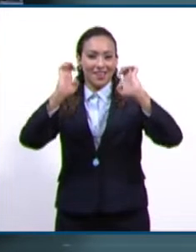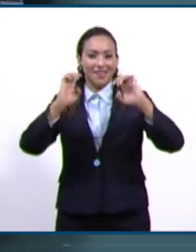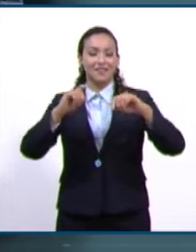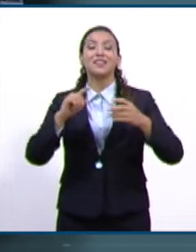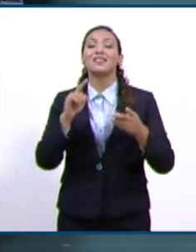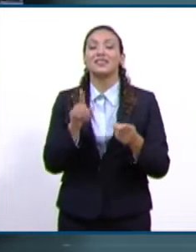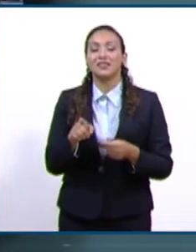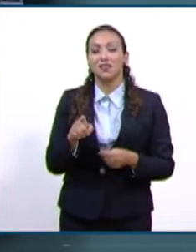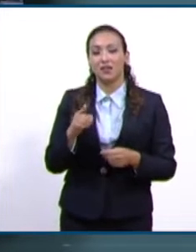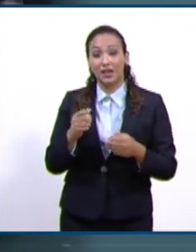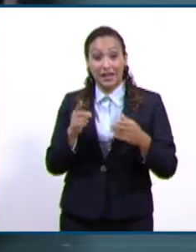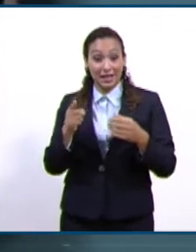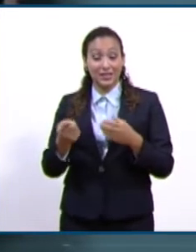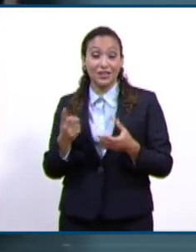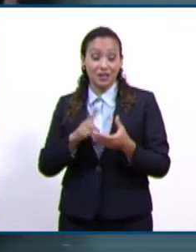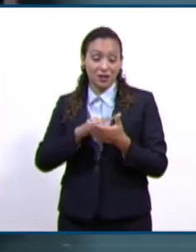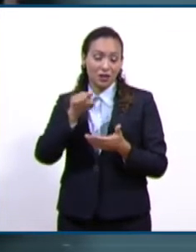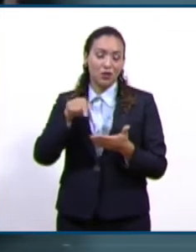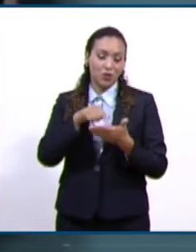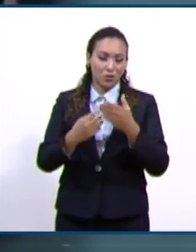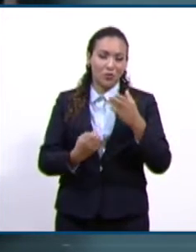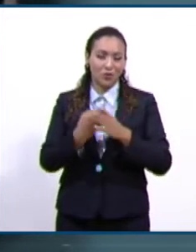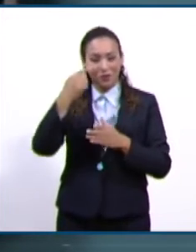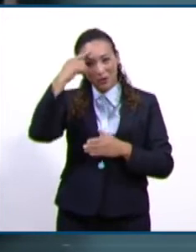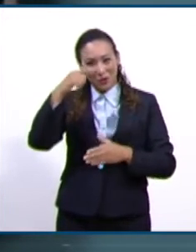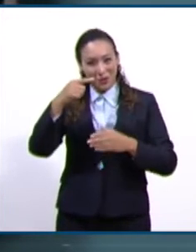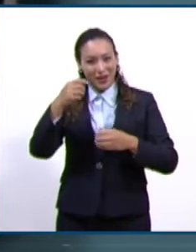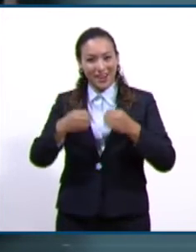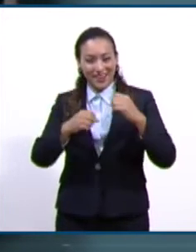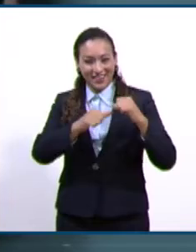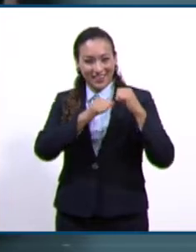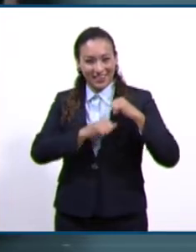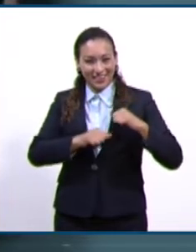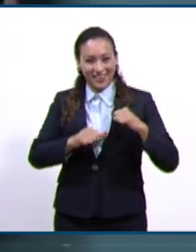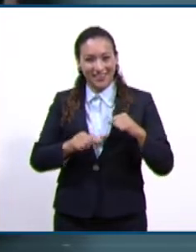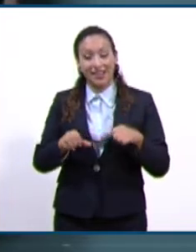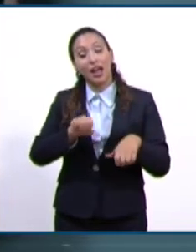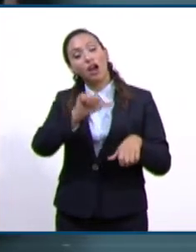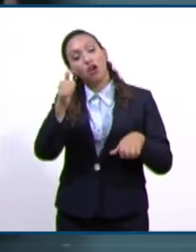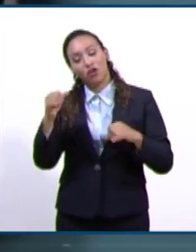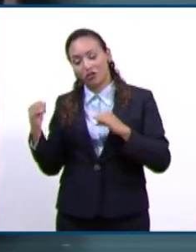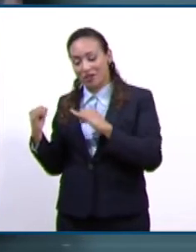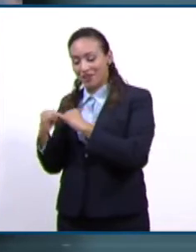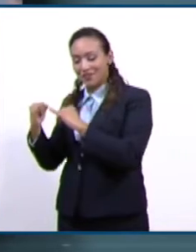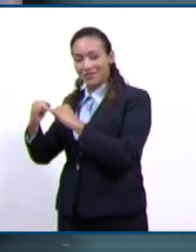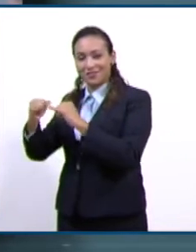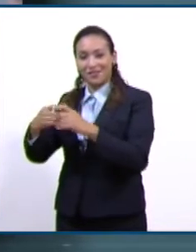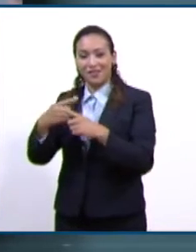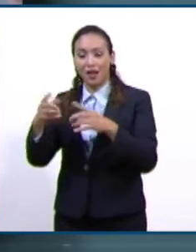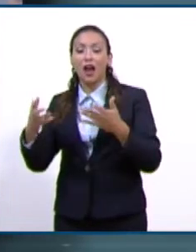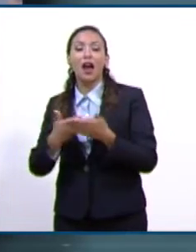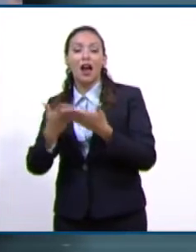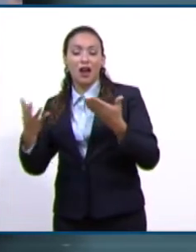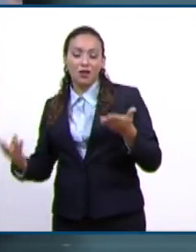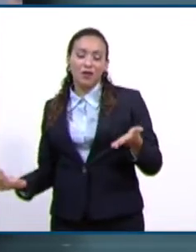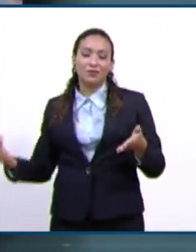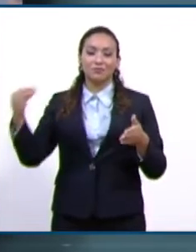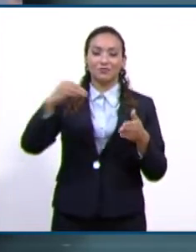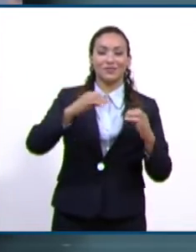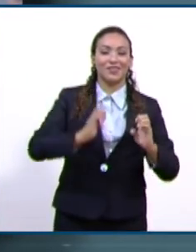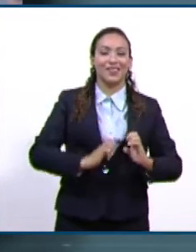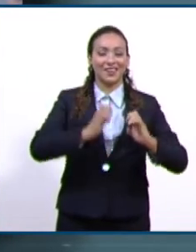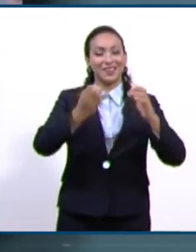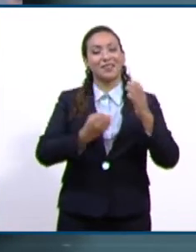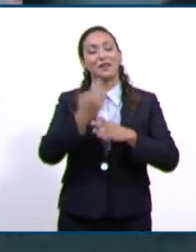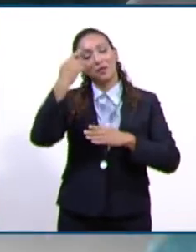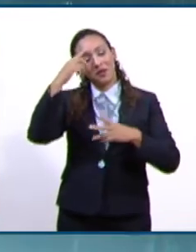la nueva sede del Tribunal Superior de Justicia, en sustitución de las 3 casonas en el centro de la ciudad, para ofrecer un mejor servicio a